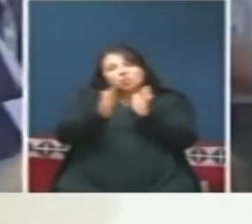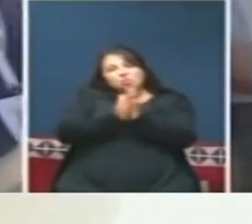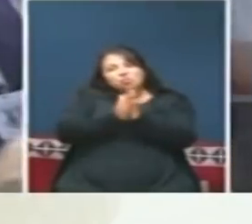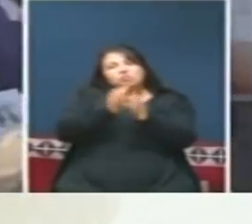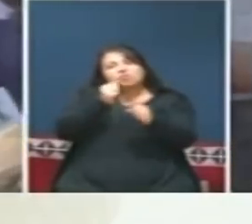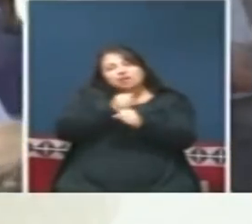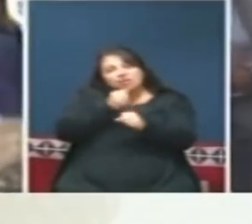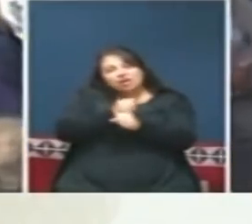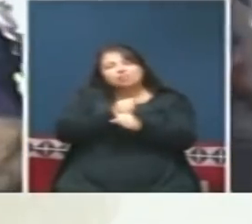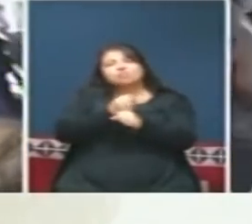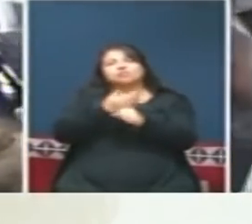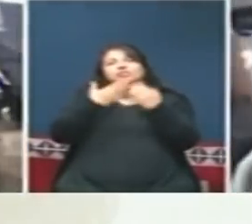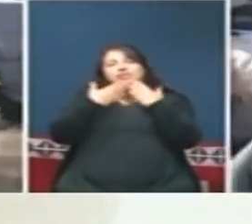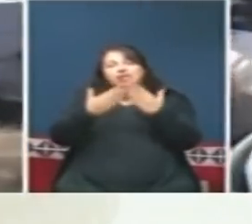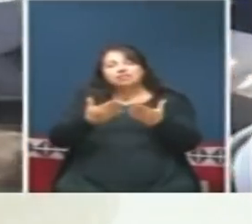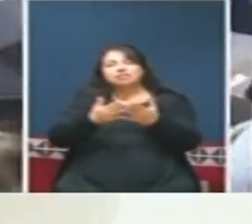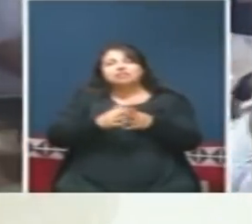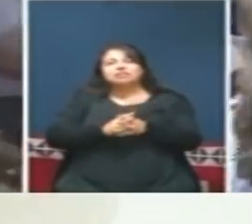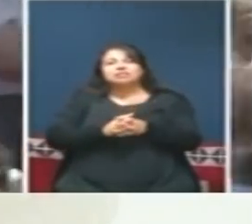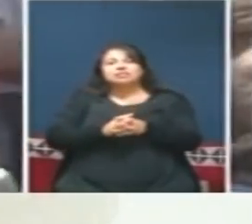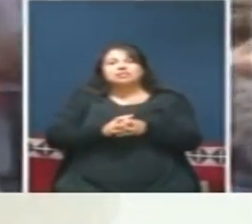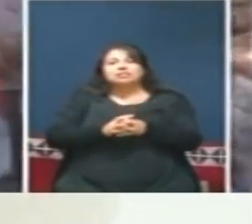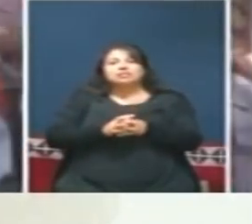este caminar.